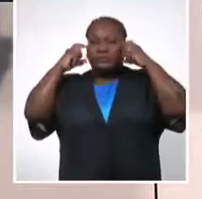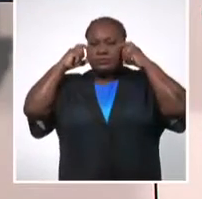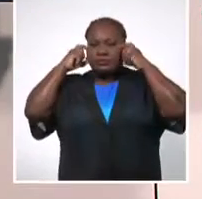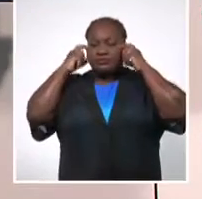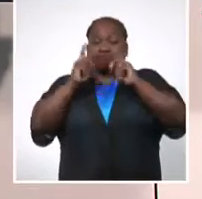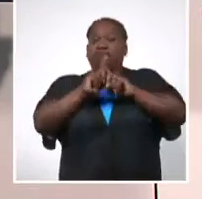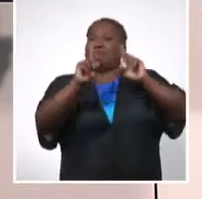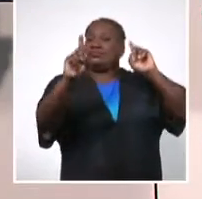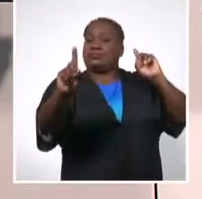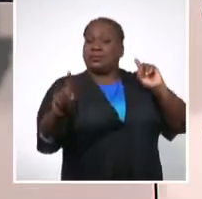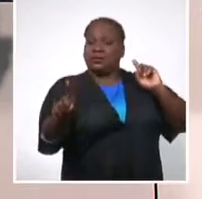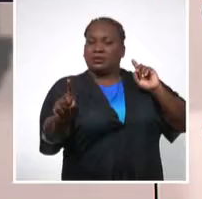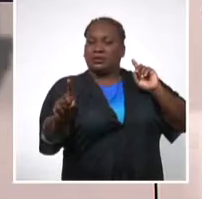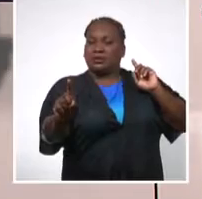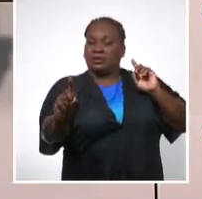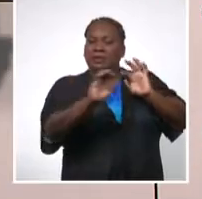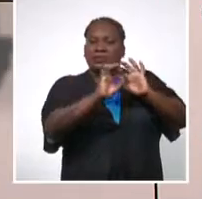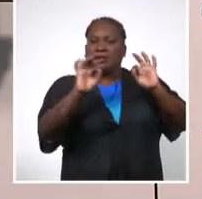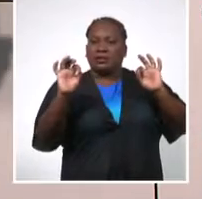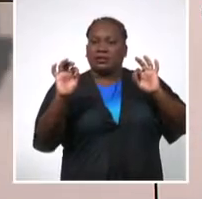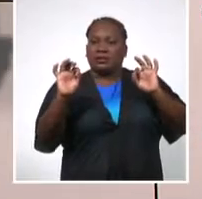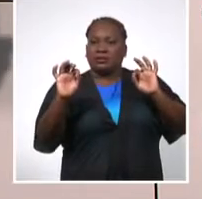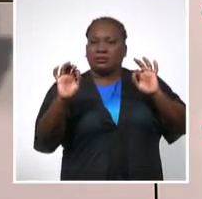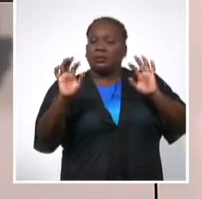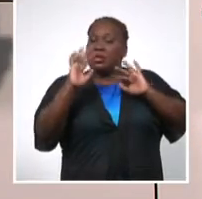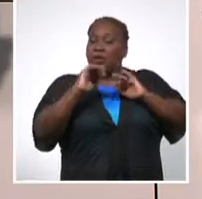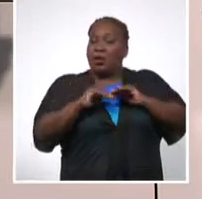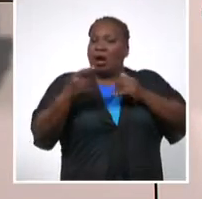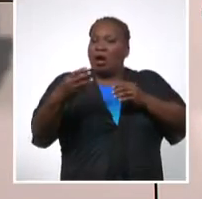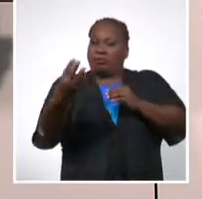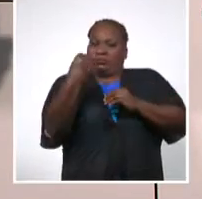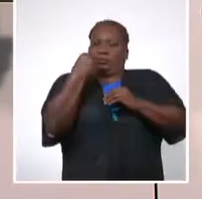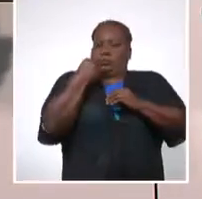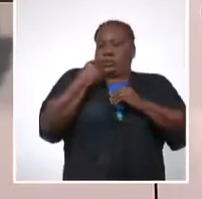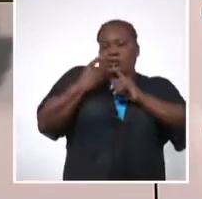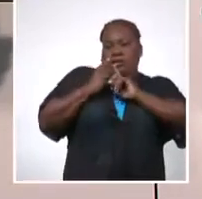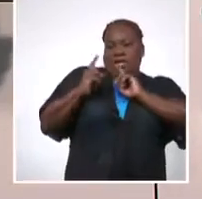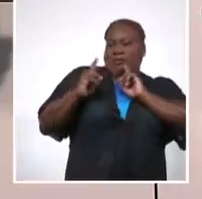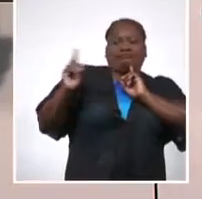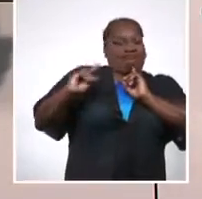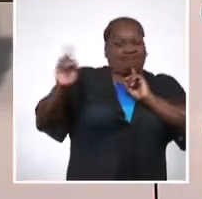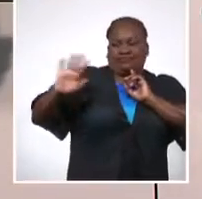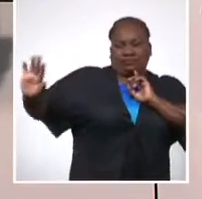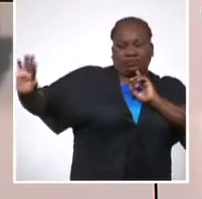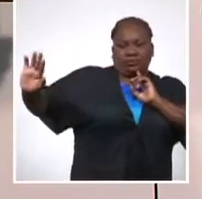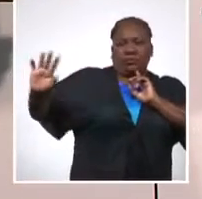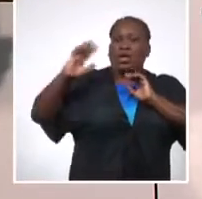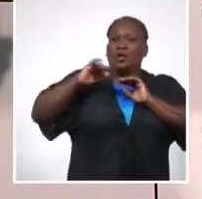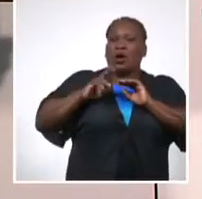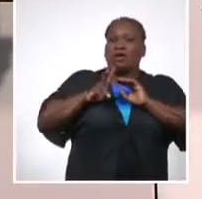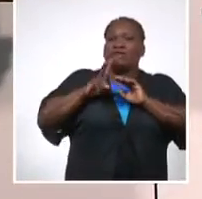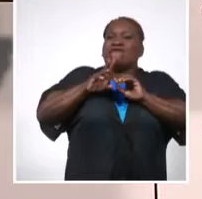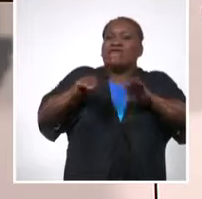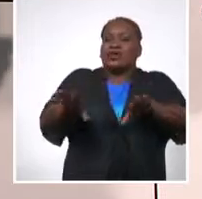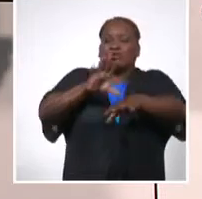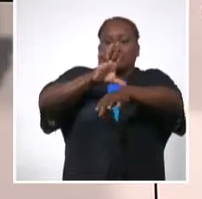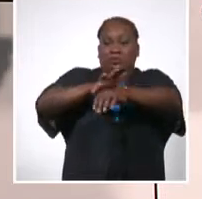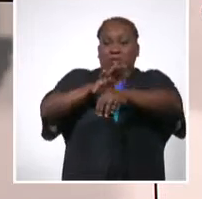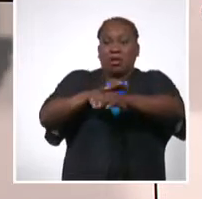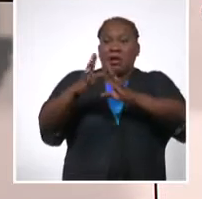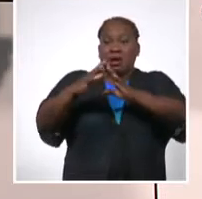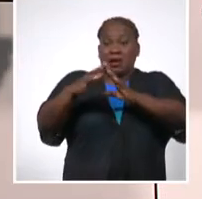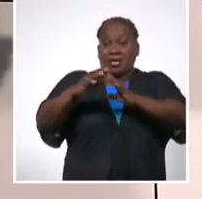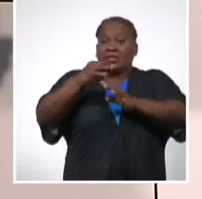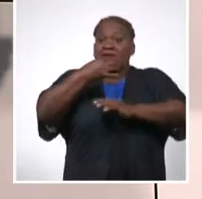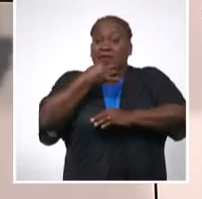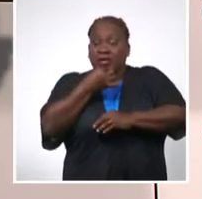la distancia recomendada por los especialistas, no permite que le hablen encima, entonces no habrá virus que entre. Y si en casa tiene adultos